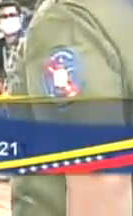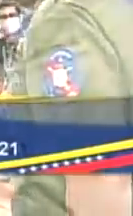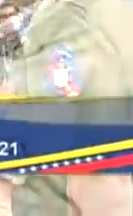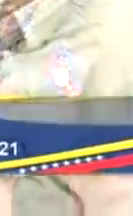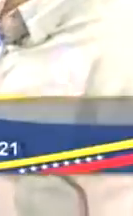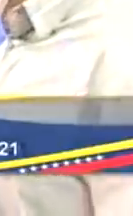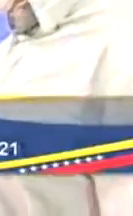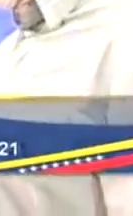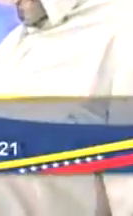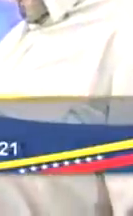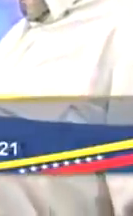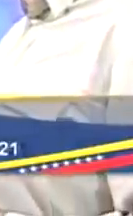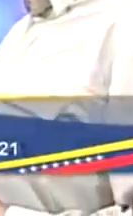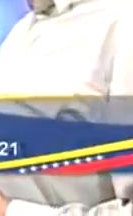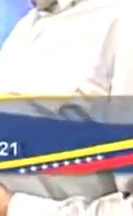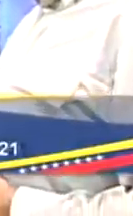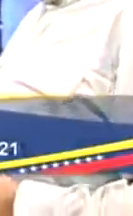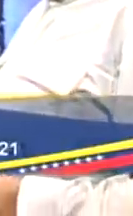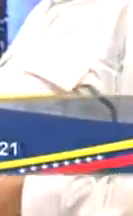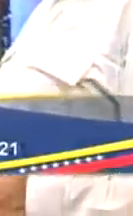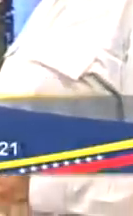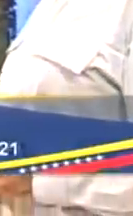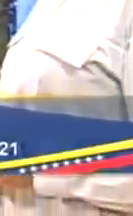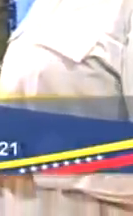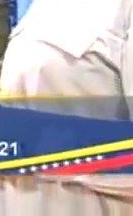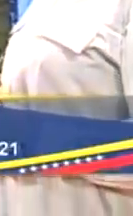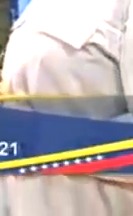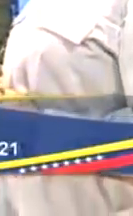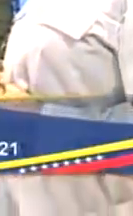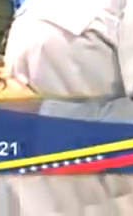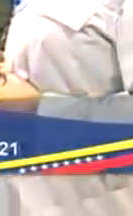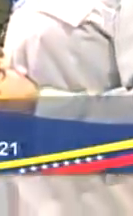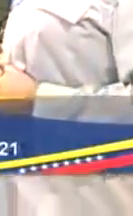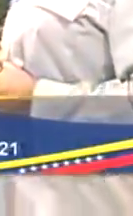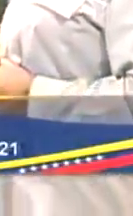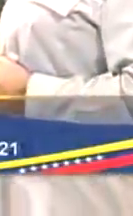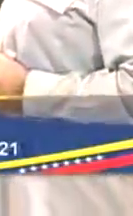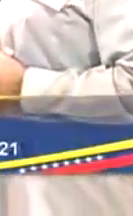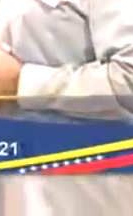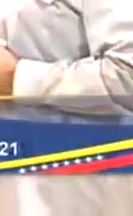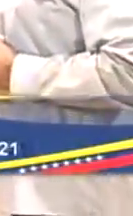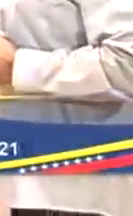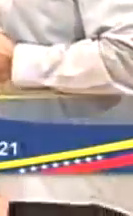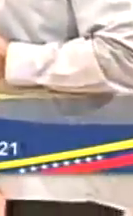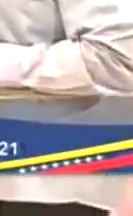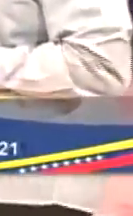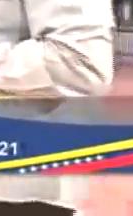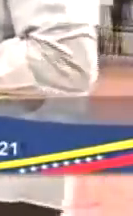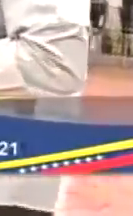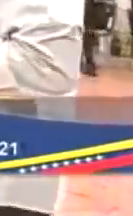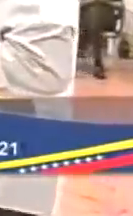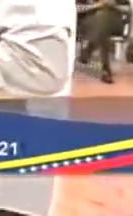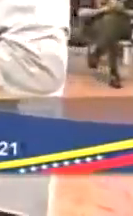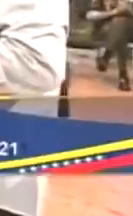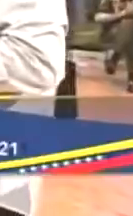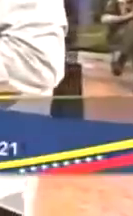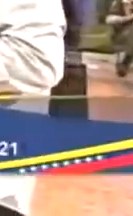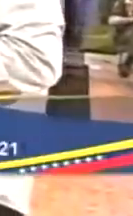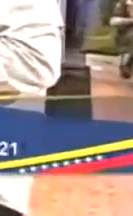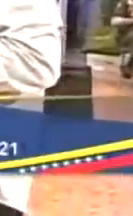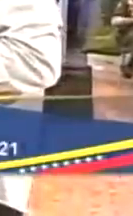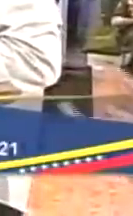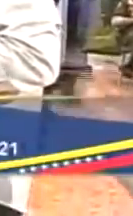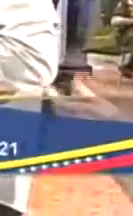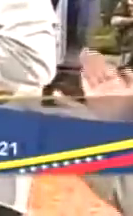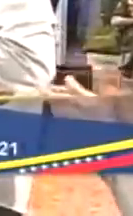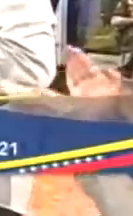A esta hora el presidente entrega también el reconocimiento a la participación militar